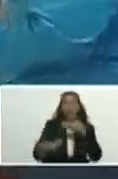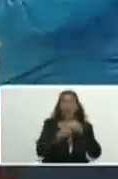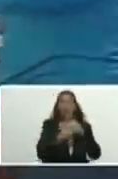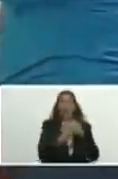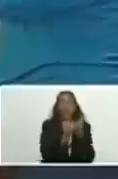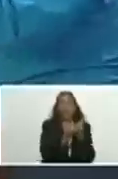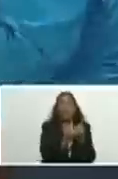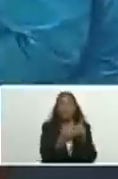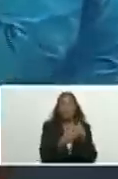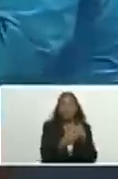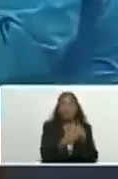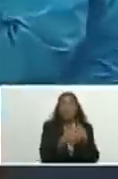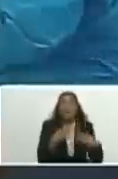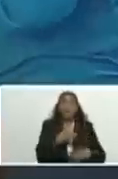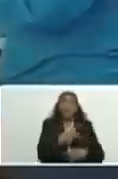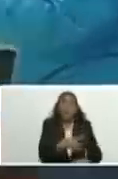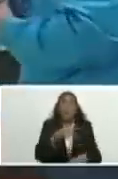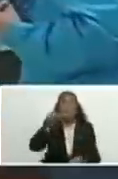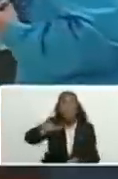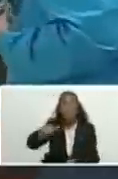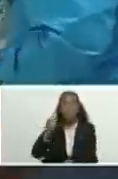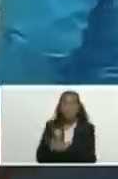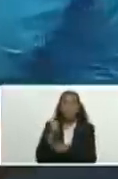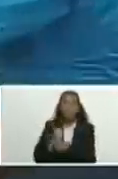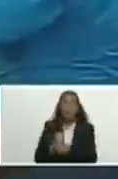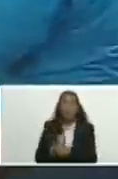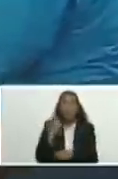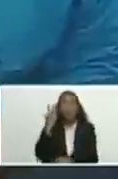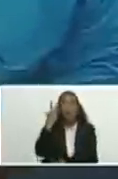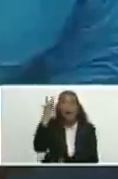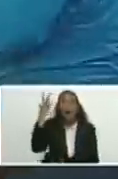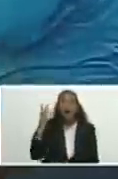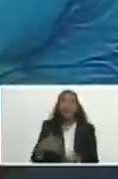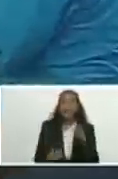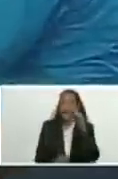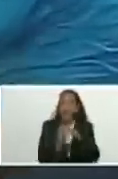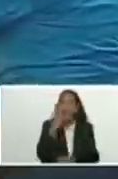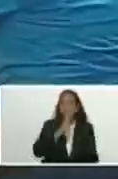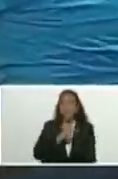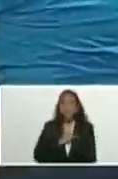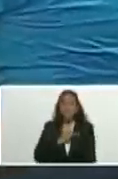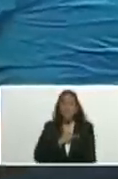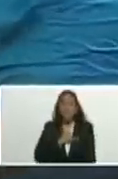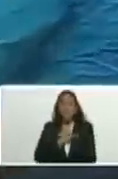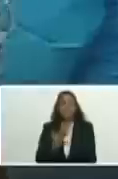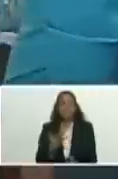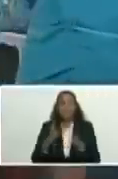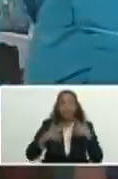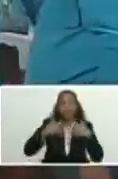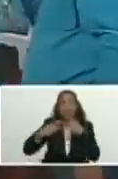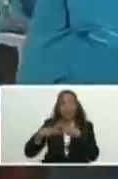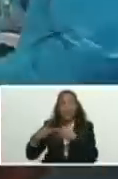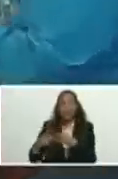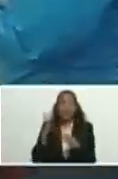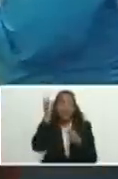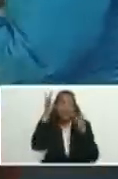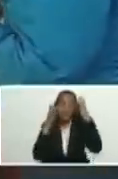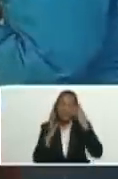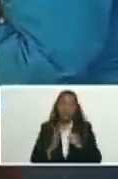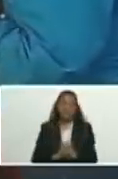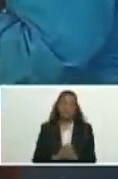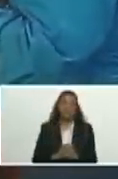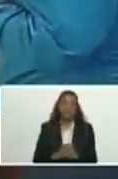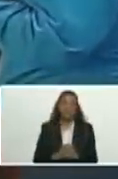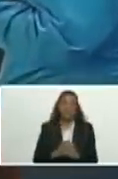económico y la iniciativa de nuestros trabajadores, se creó la posibilidad de generar esta herramienta en los